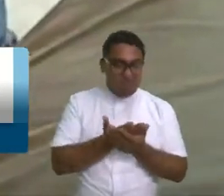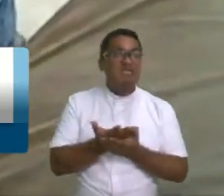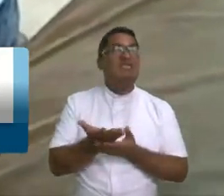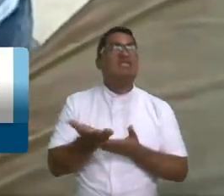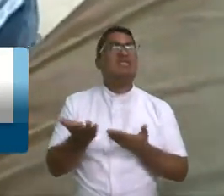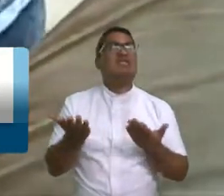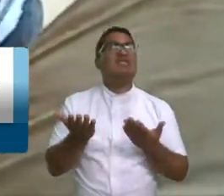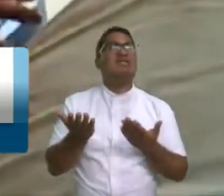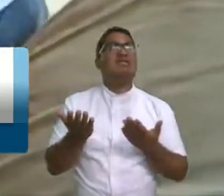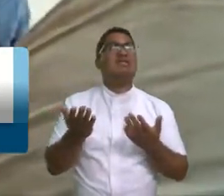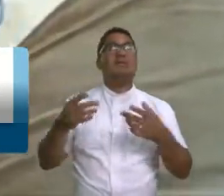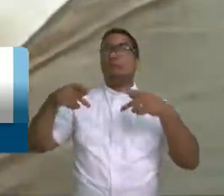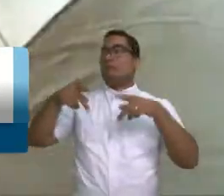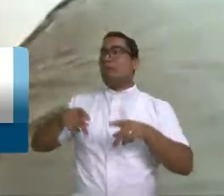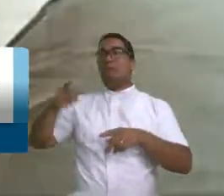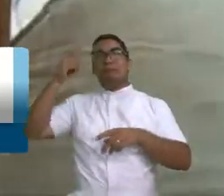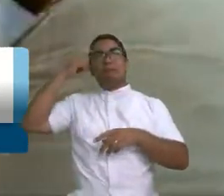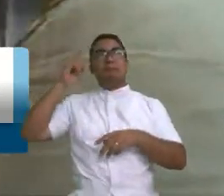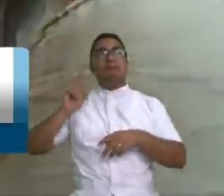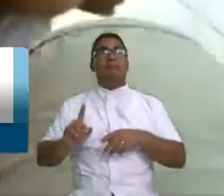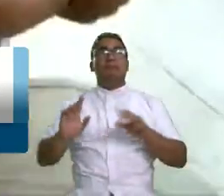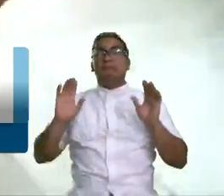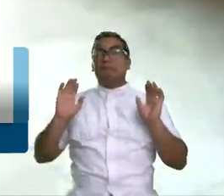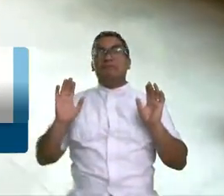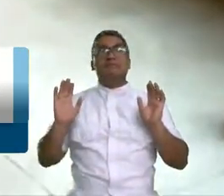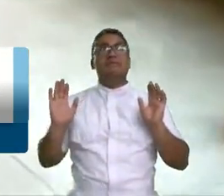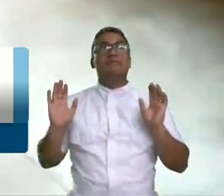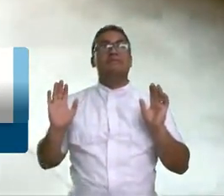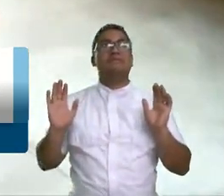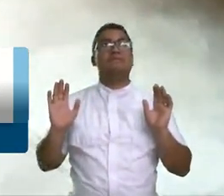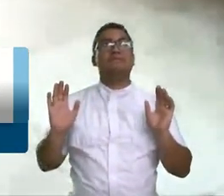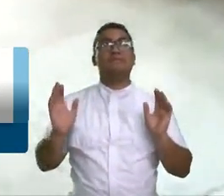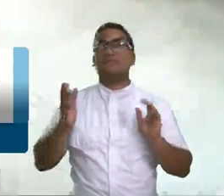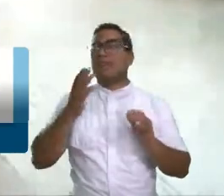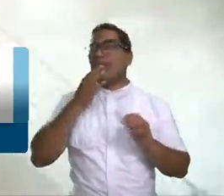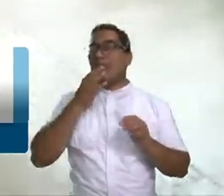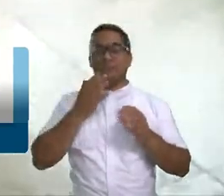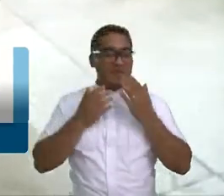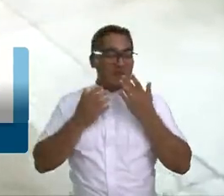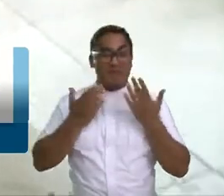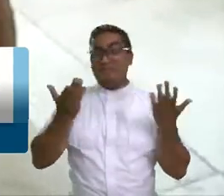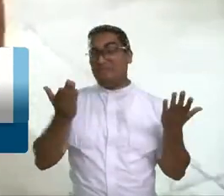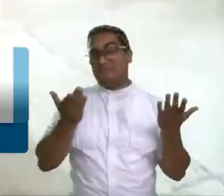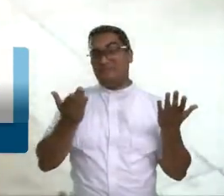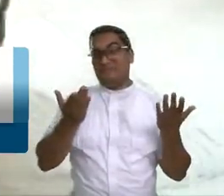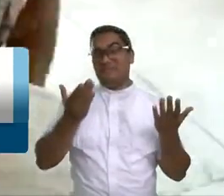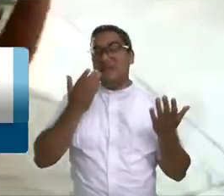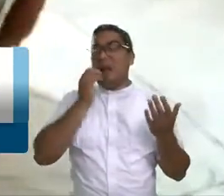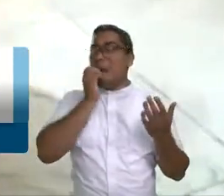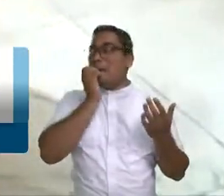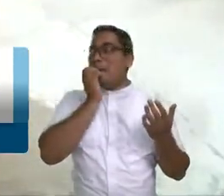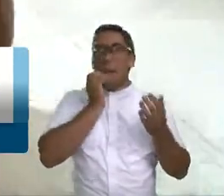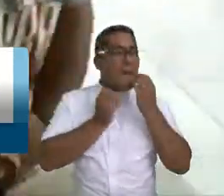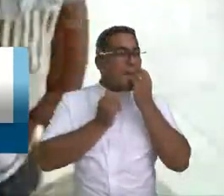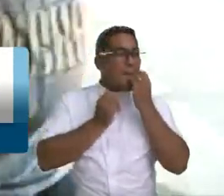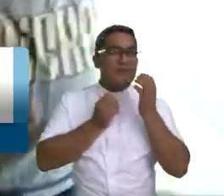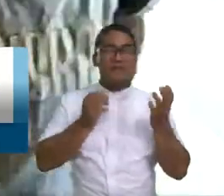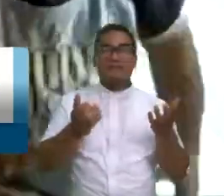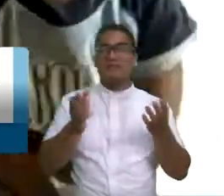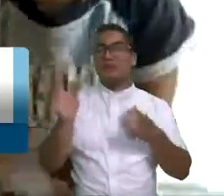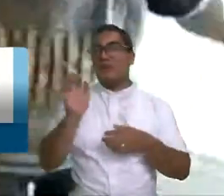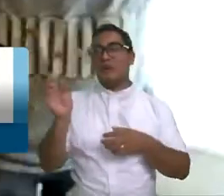nos dimos cuenta los adultos. Ah. Entonces, después se lo lleva a la boca. Sí, o sí, se lleva la mano a la boquita o